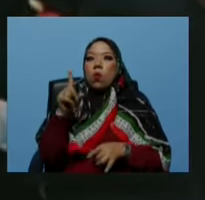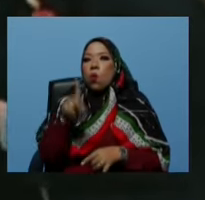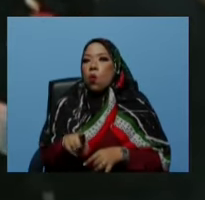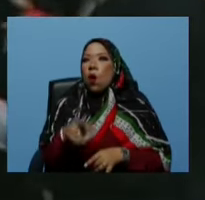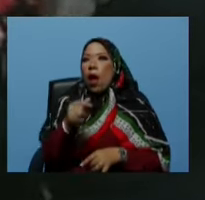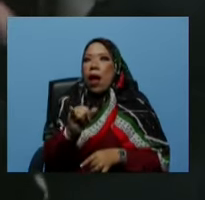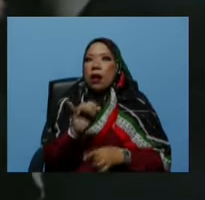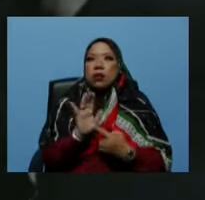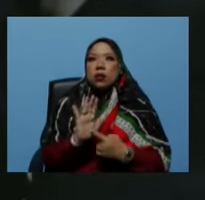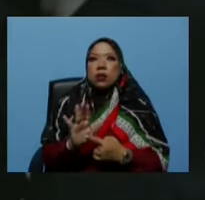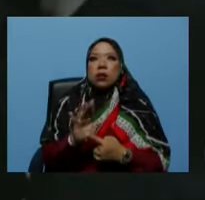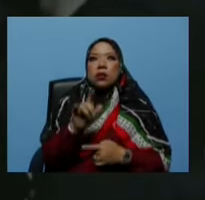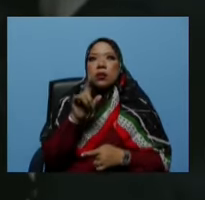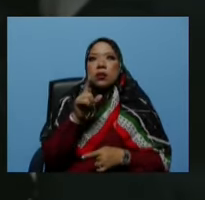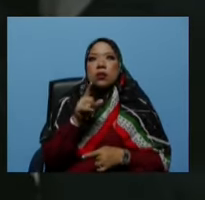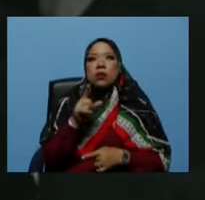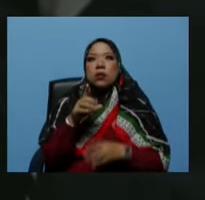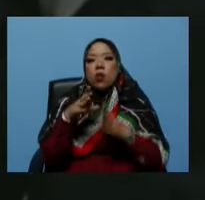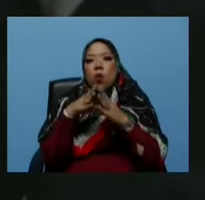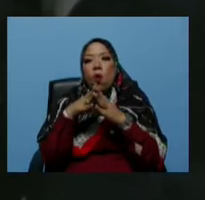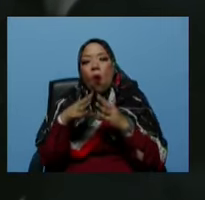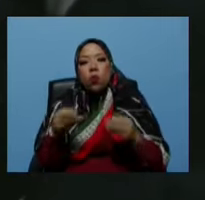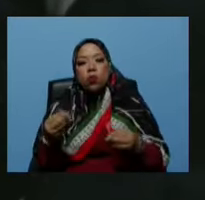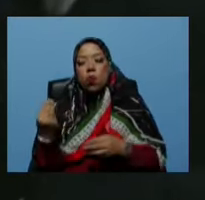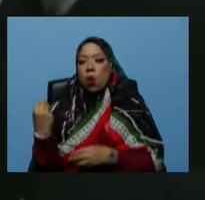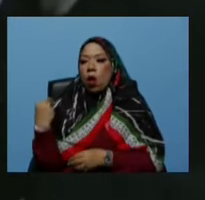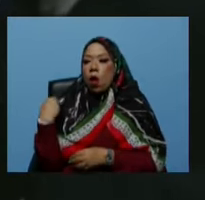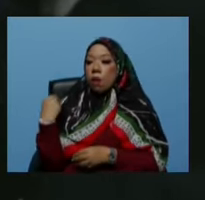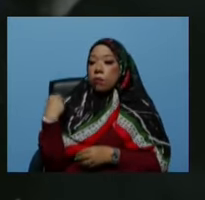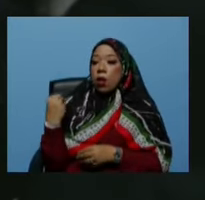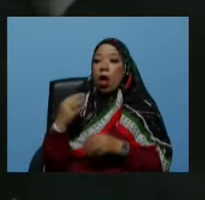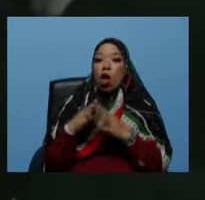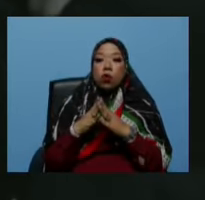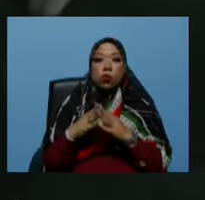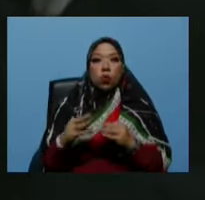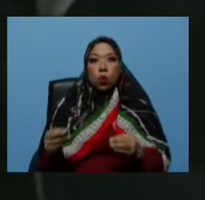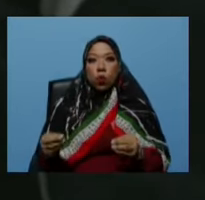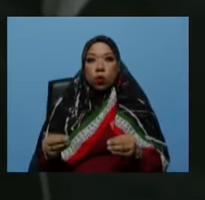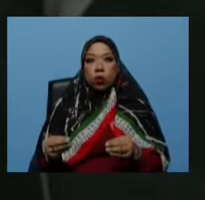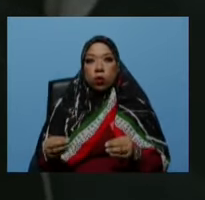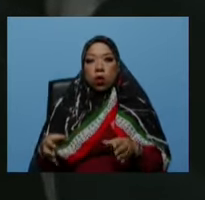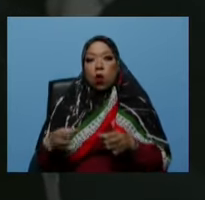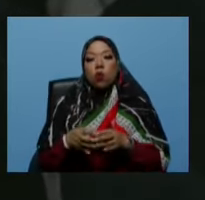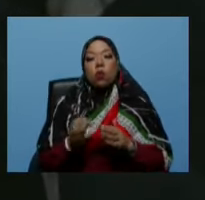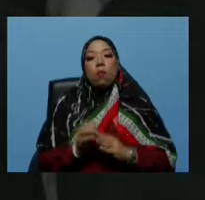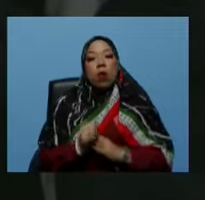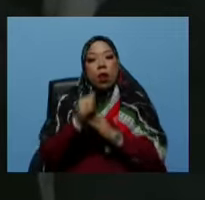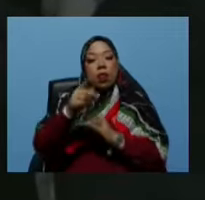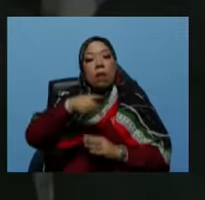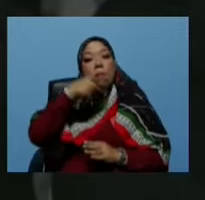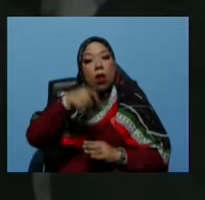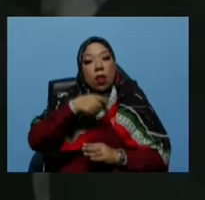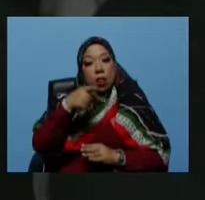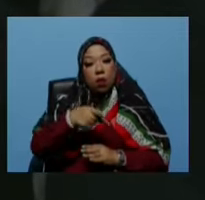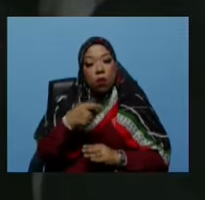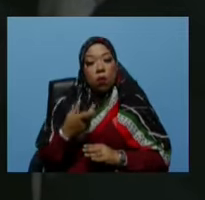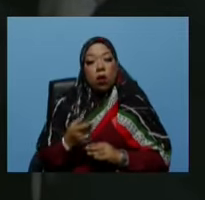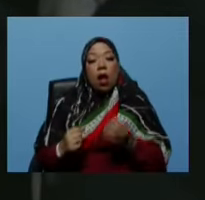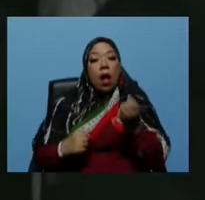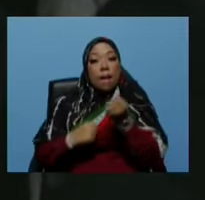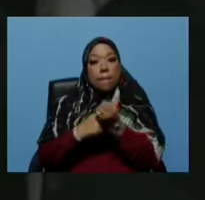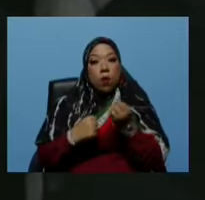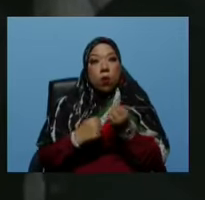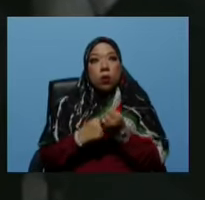ya adelantaba, presentó el día de hoy? Bueno, todo lo que nos solicitaron, por supuesto, todos los jefes de los partidos que nos respaldaron en